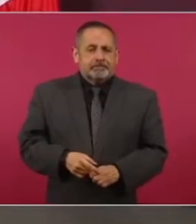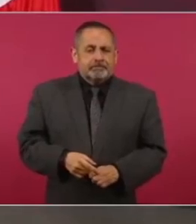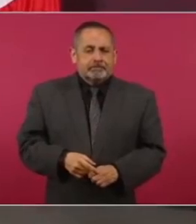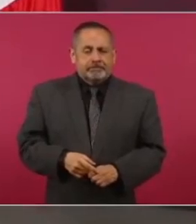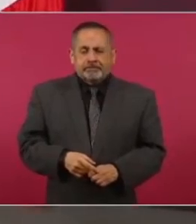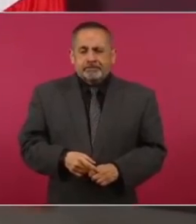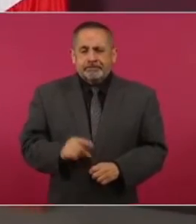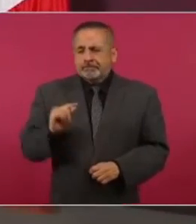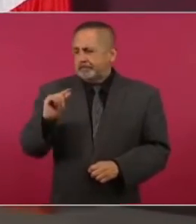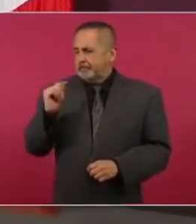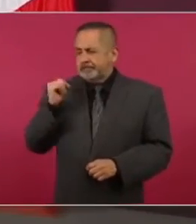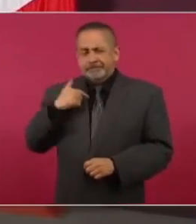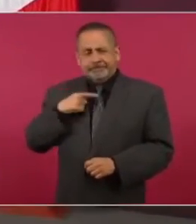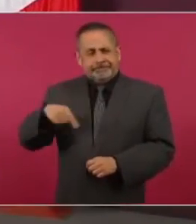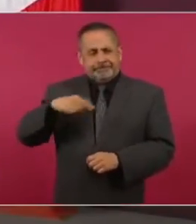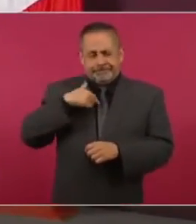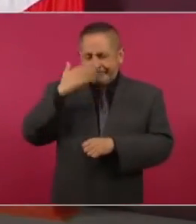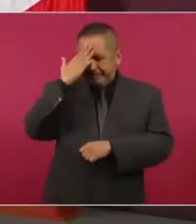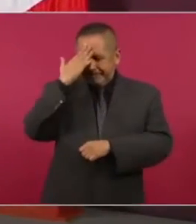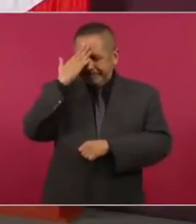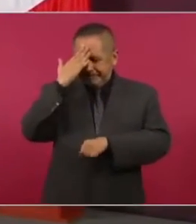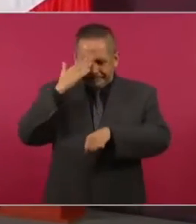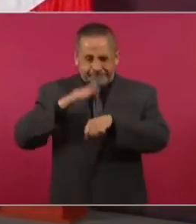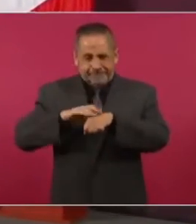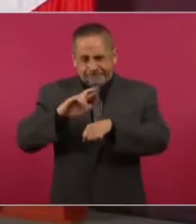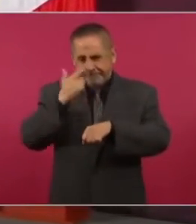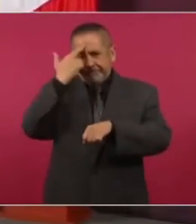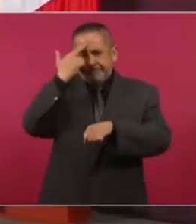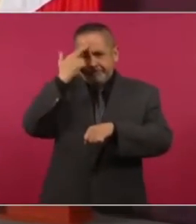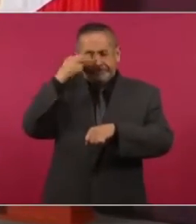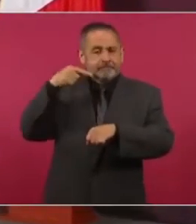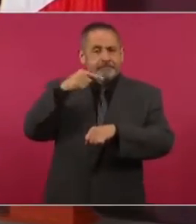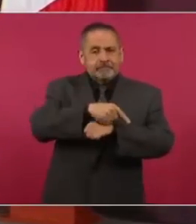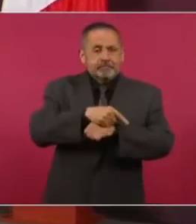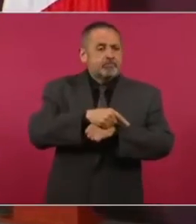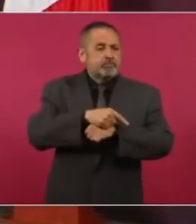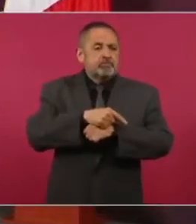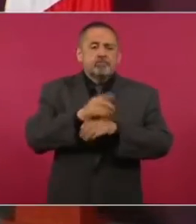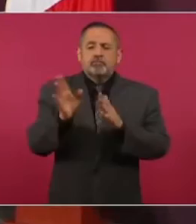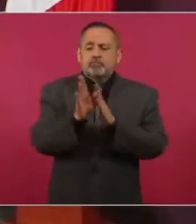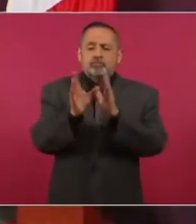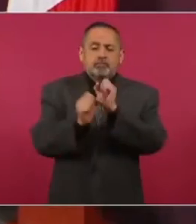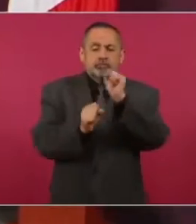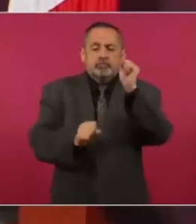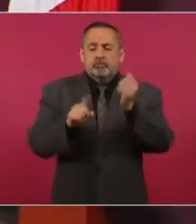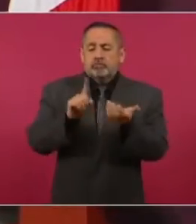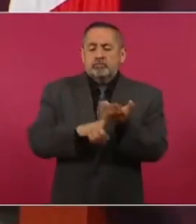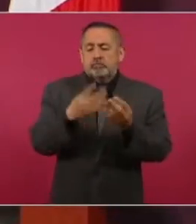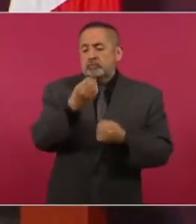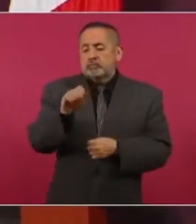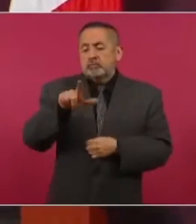Acabamos de conmemorar un aniversario más de la promulgación de la Constitución del 17